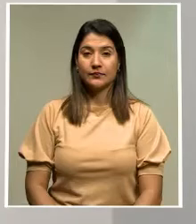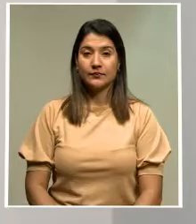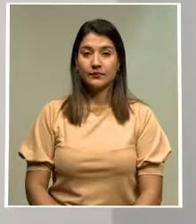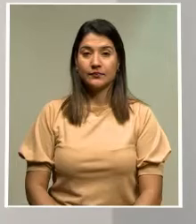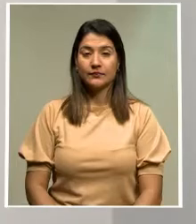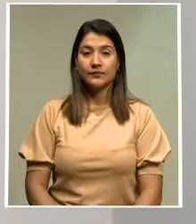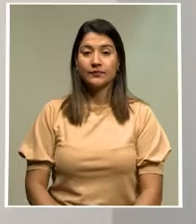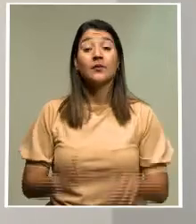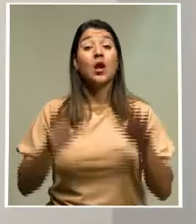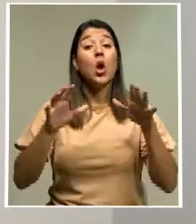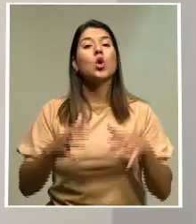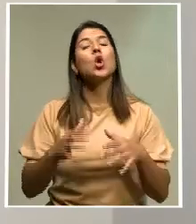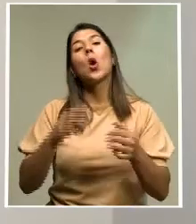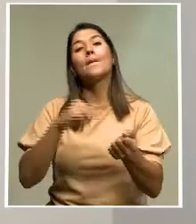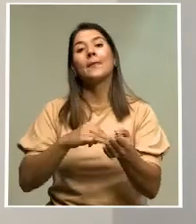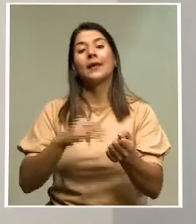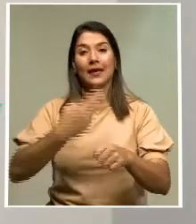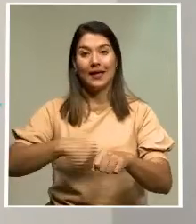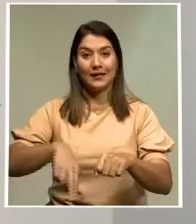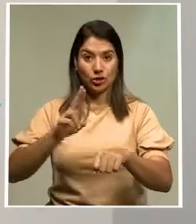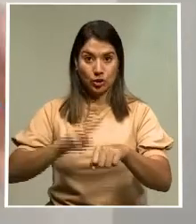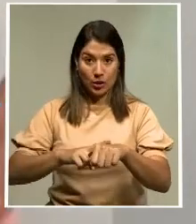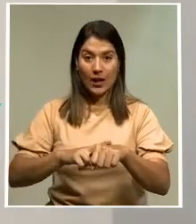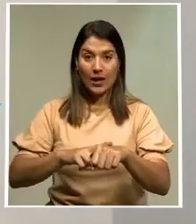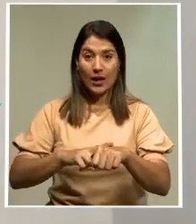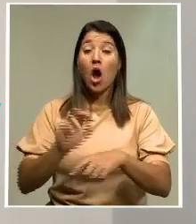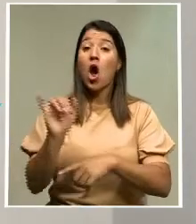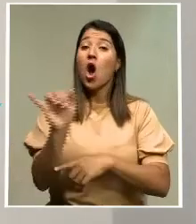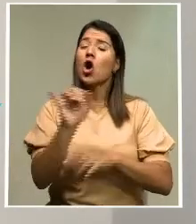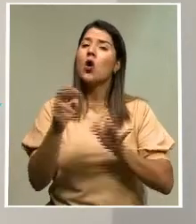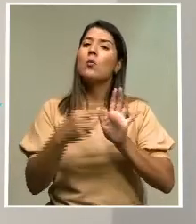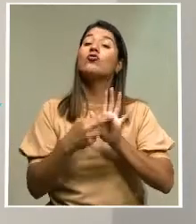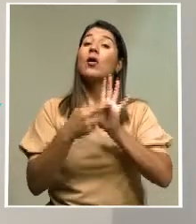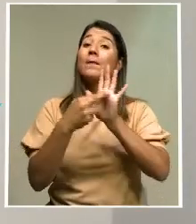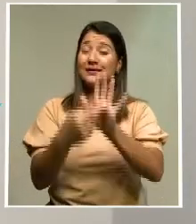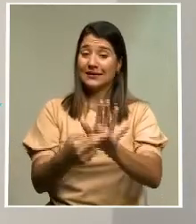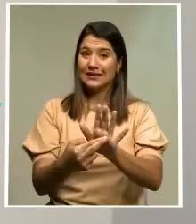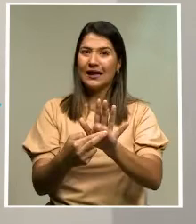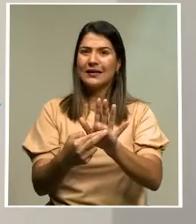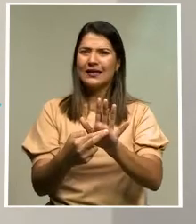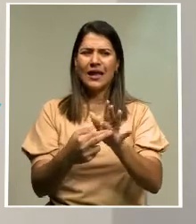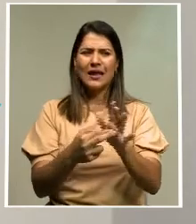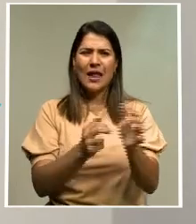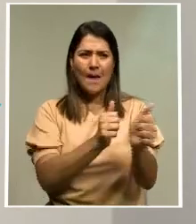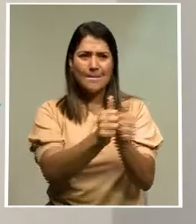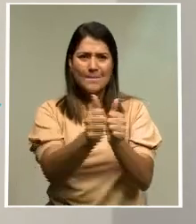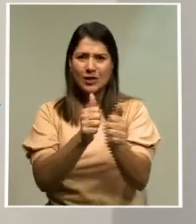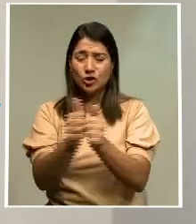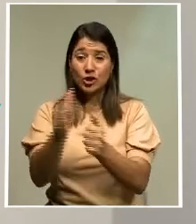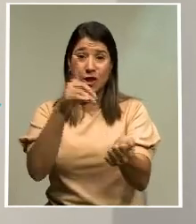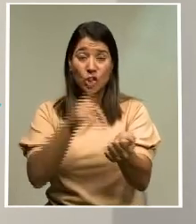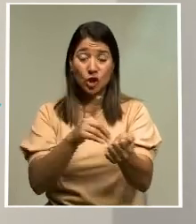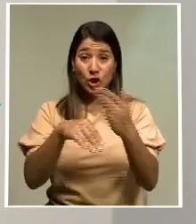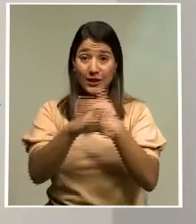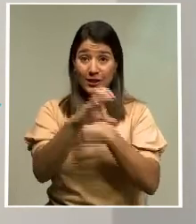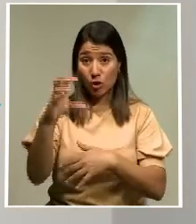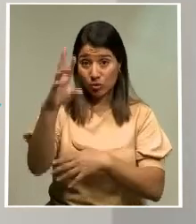La Unión Médica Nacional, como representante de una gran mayoría de los médicos de este